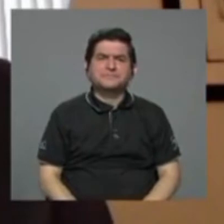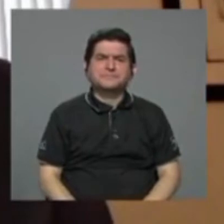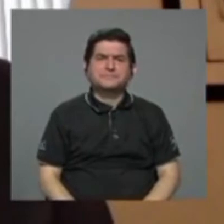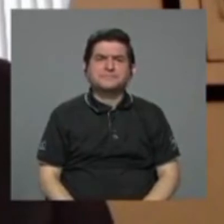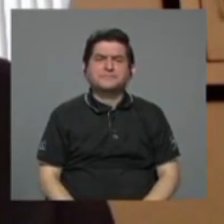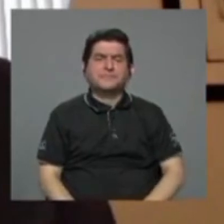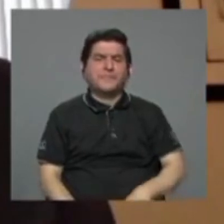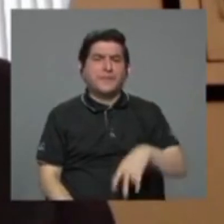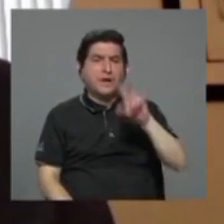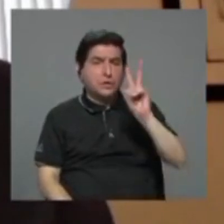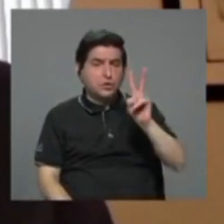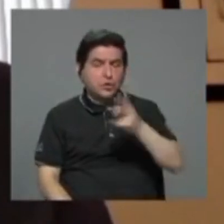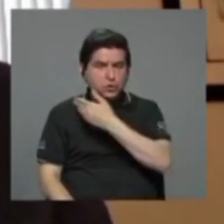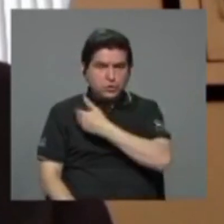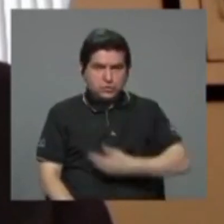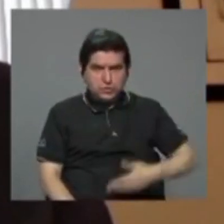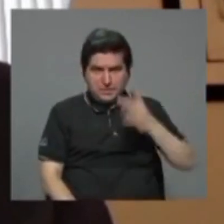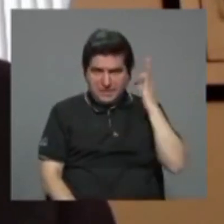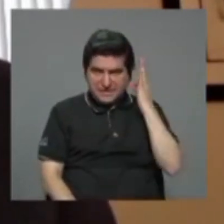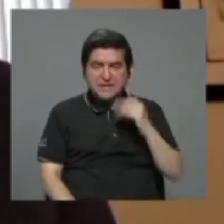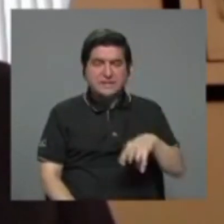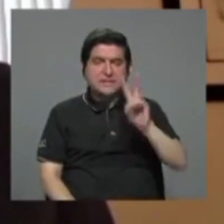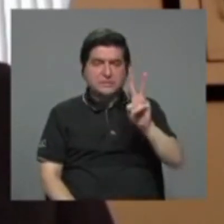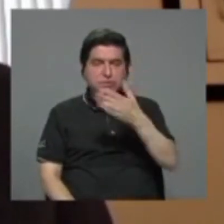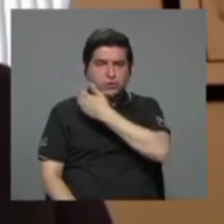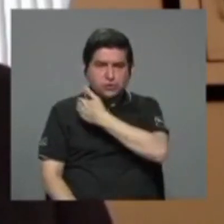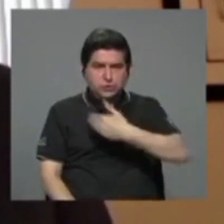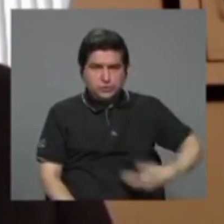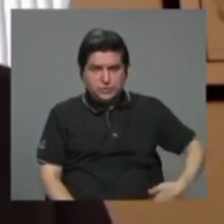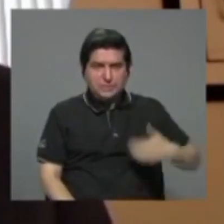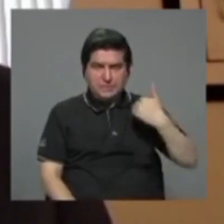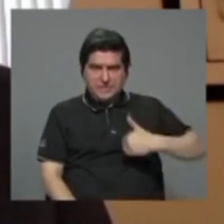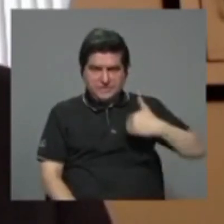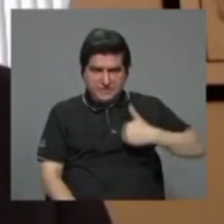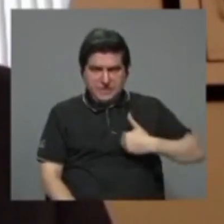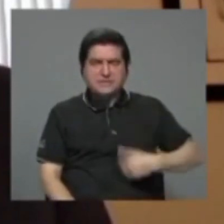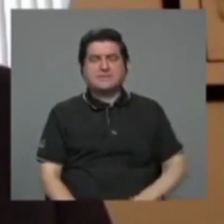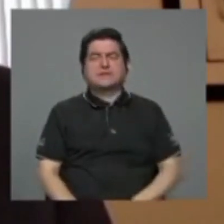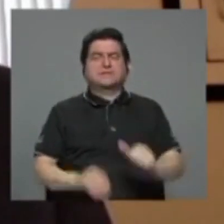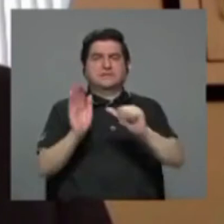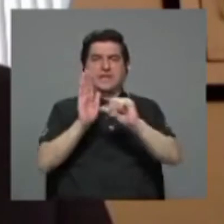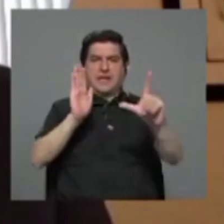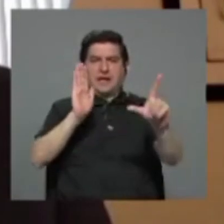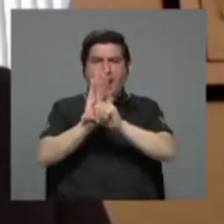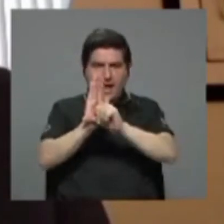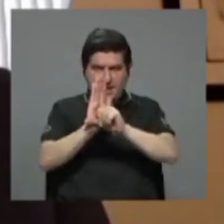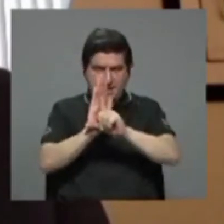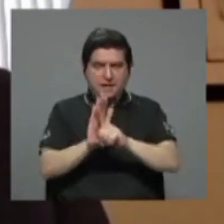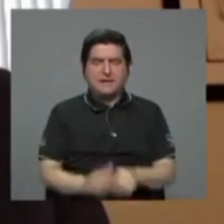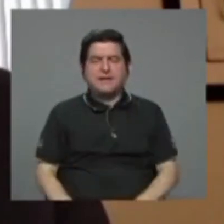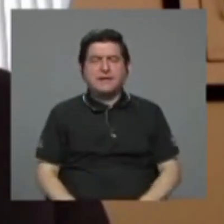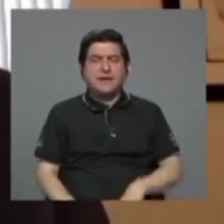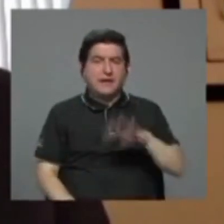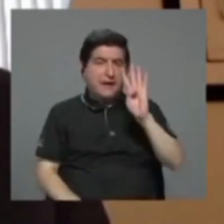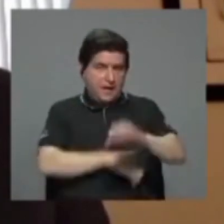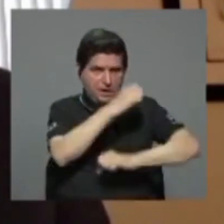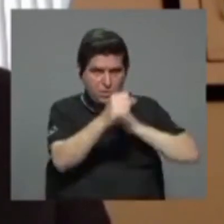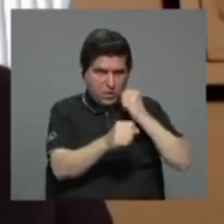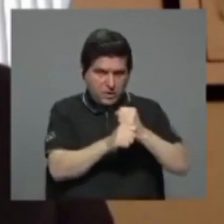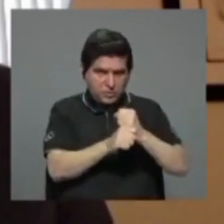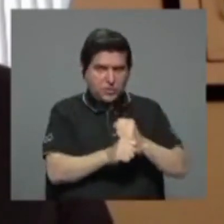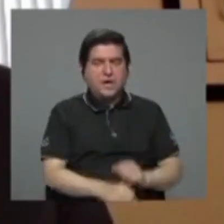Las dos presidentas y los dos presidentes de la Asamblea Legislativa durante estos 4